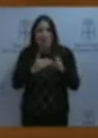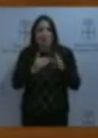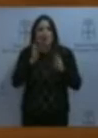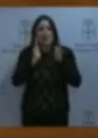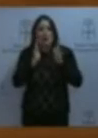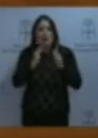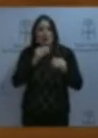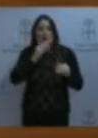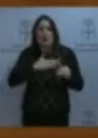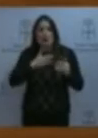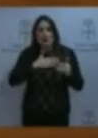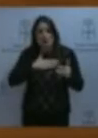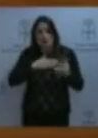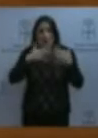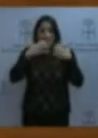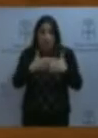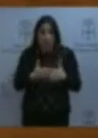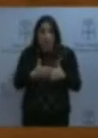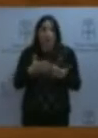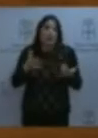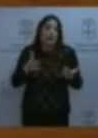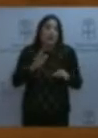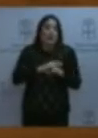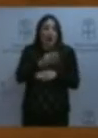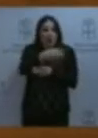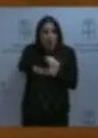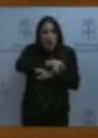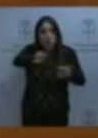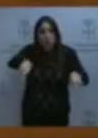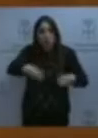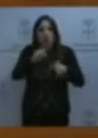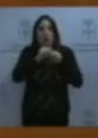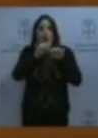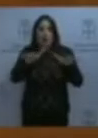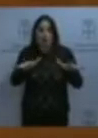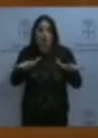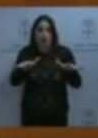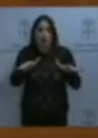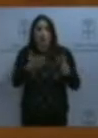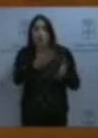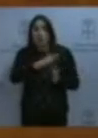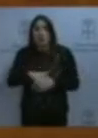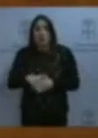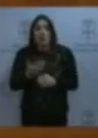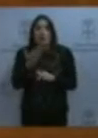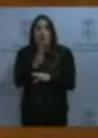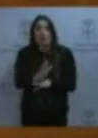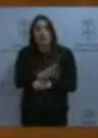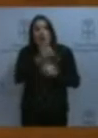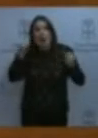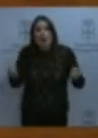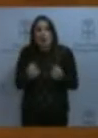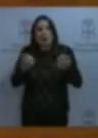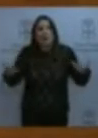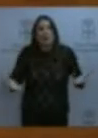bienes patrimoniales de carácter industrial, sea para su conservación, restauración o difusión. Por último, en esta moción, como actuaciones de urgencia